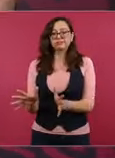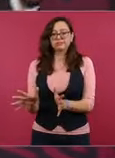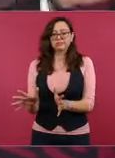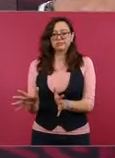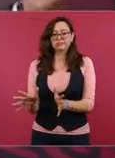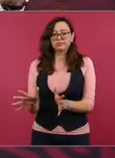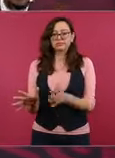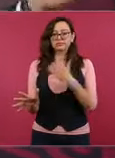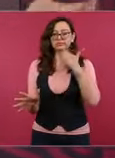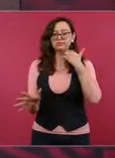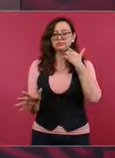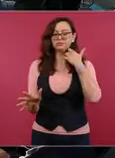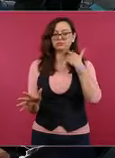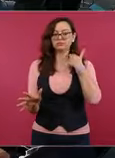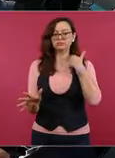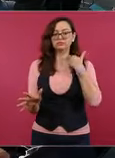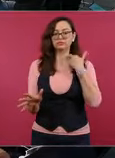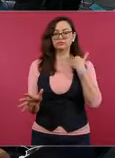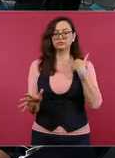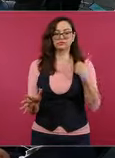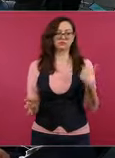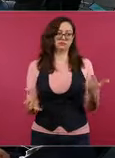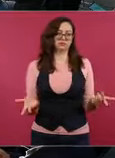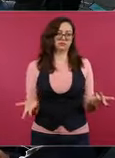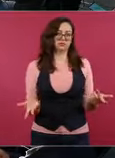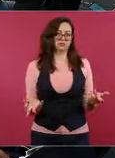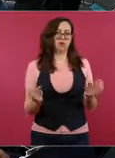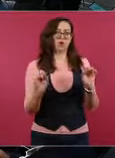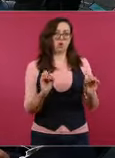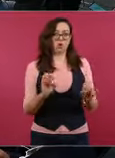No fueron los del bloque conservador,